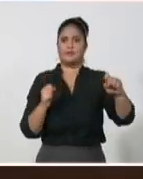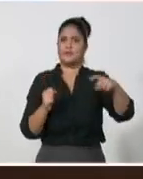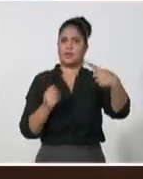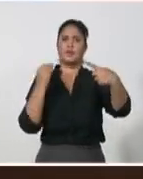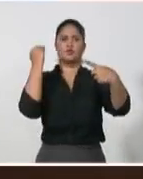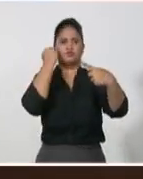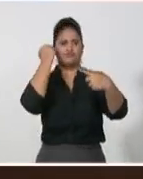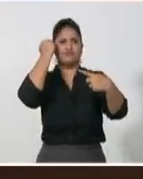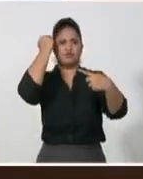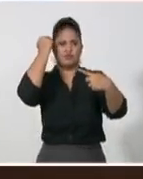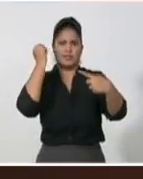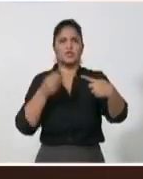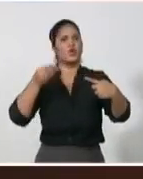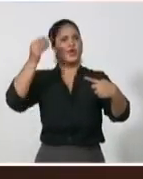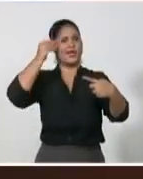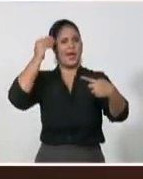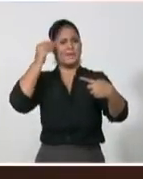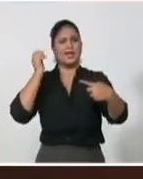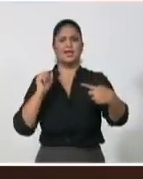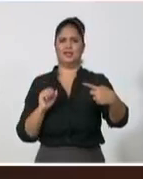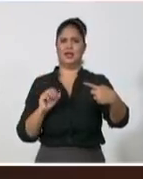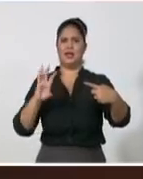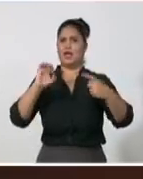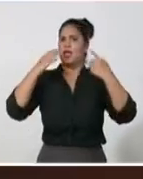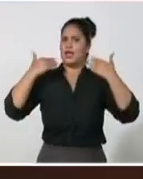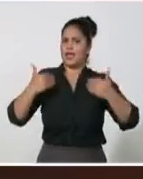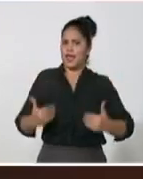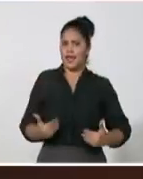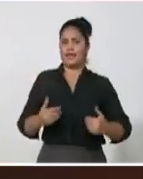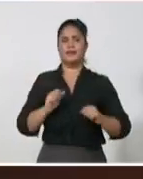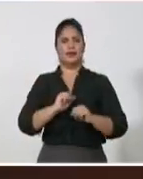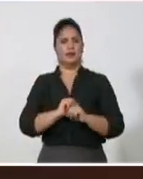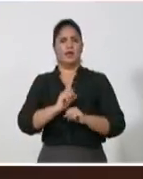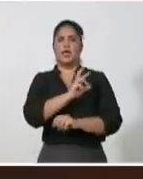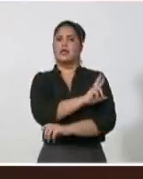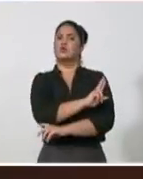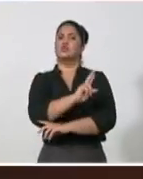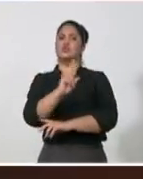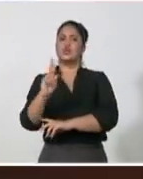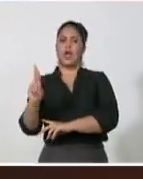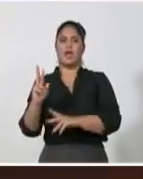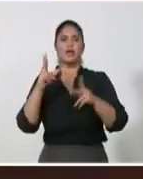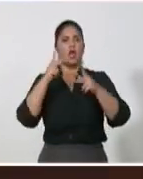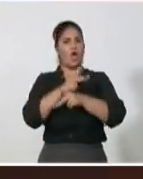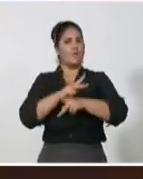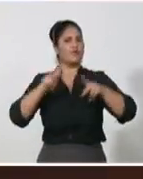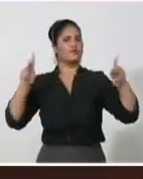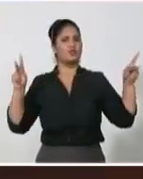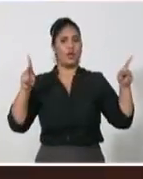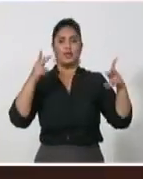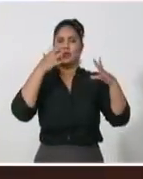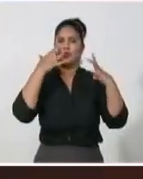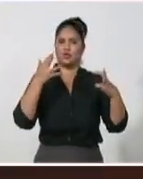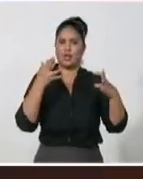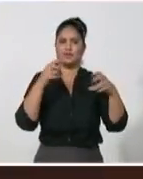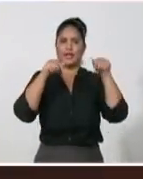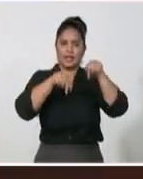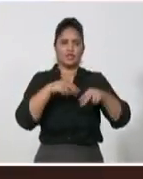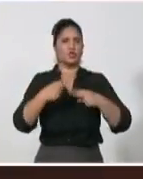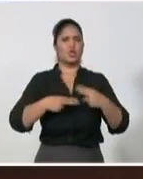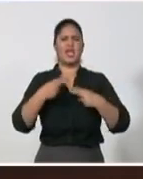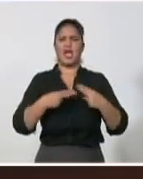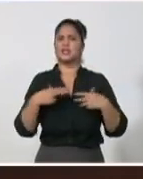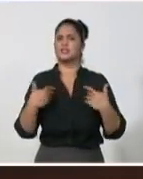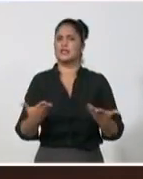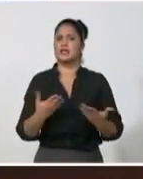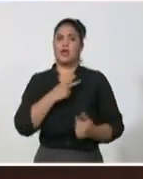revolucionaria, ética y profesional. Eso es lo primero que tiene que tener un cuadro de la revolución. Por eso